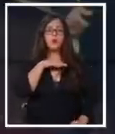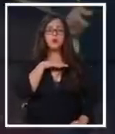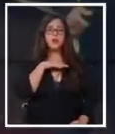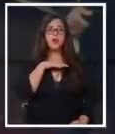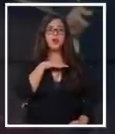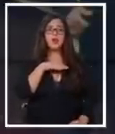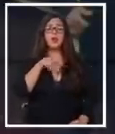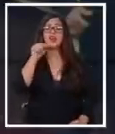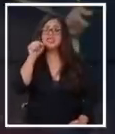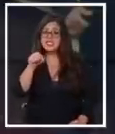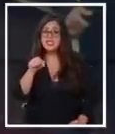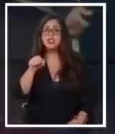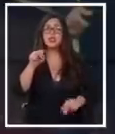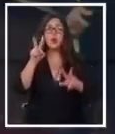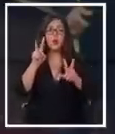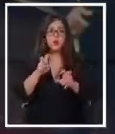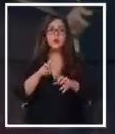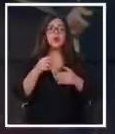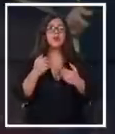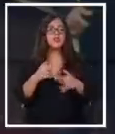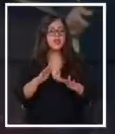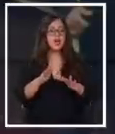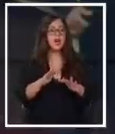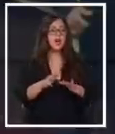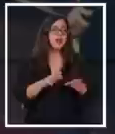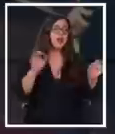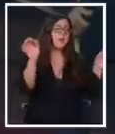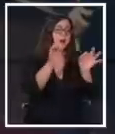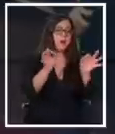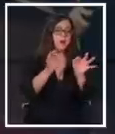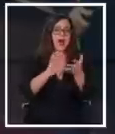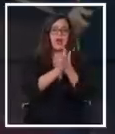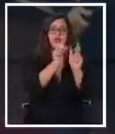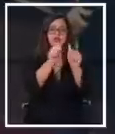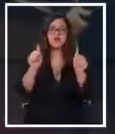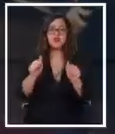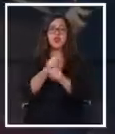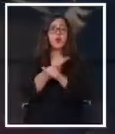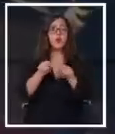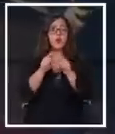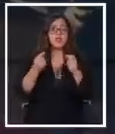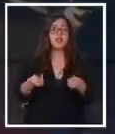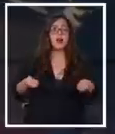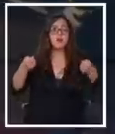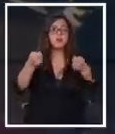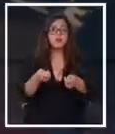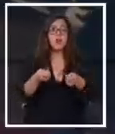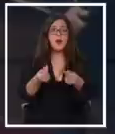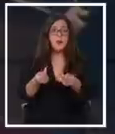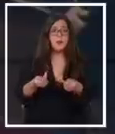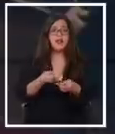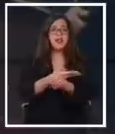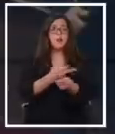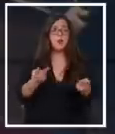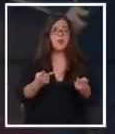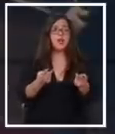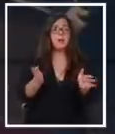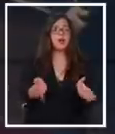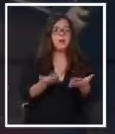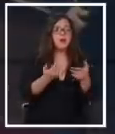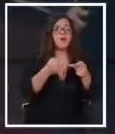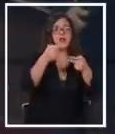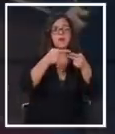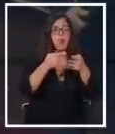y eso es un instructivo que le hemos dado a todas las autoridades de gobierno recursos públicos para promover una u otra opción y las